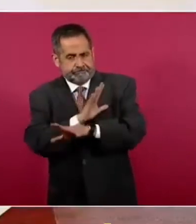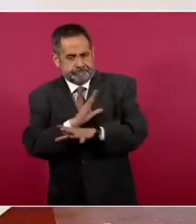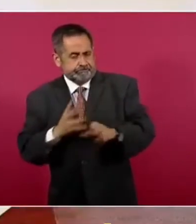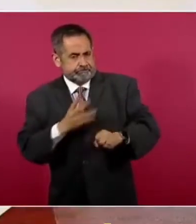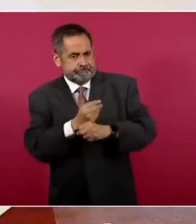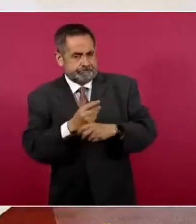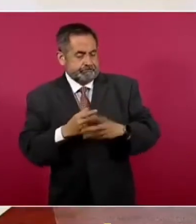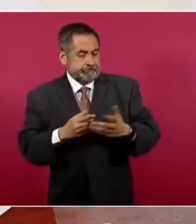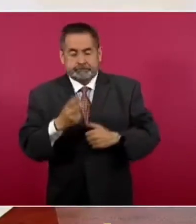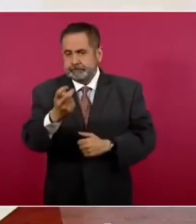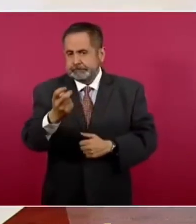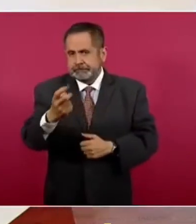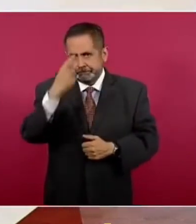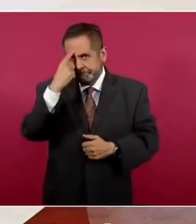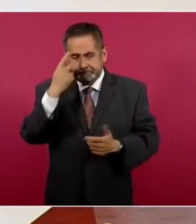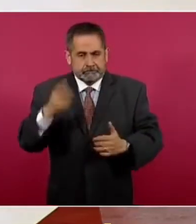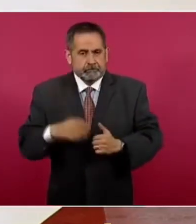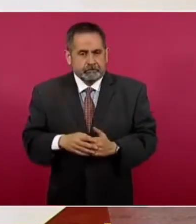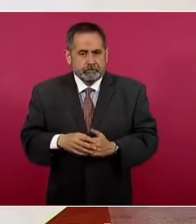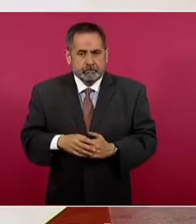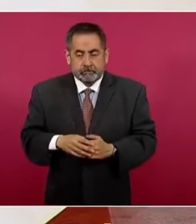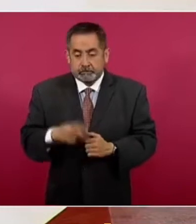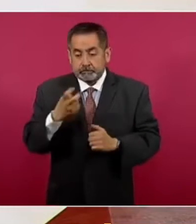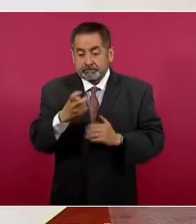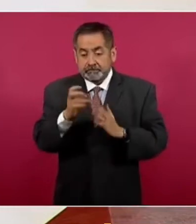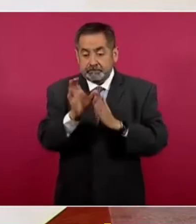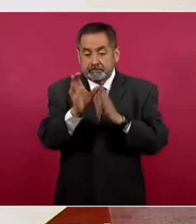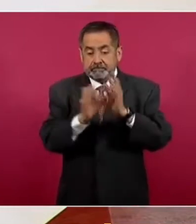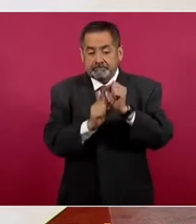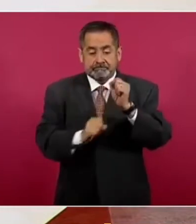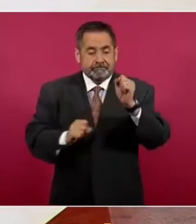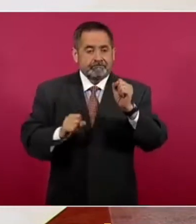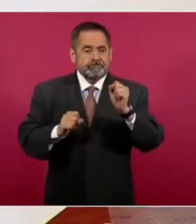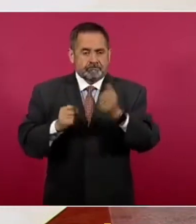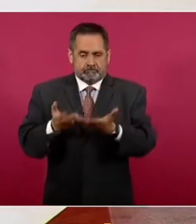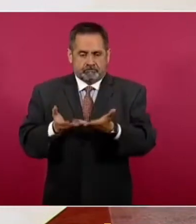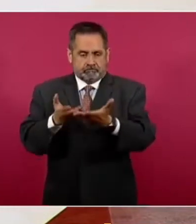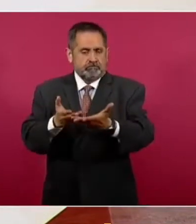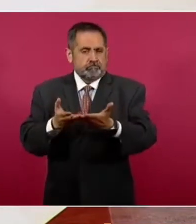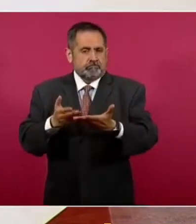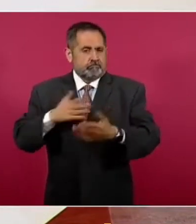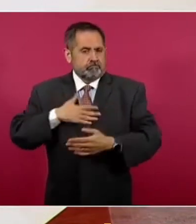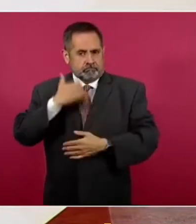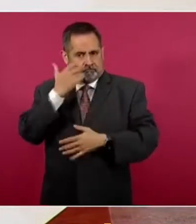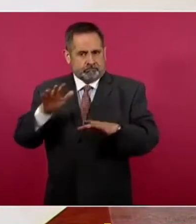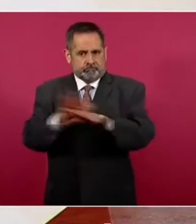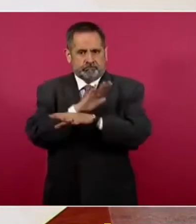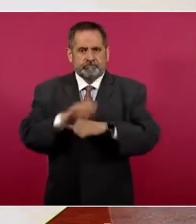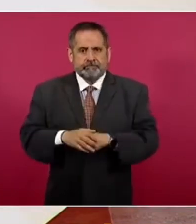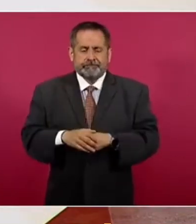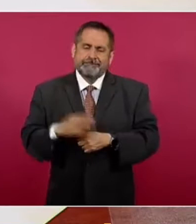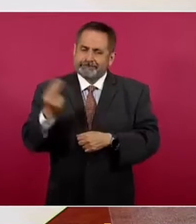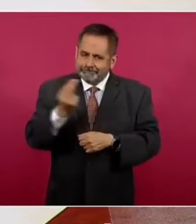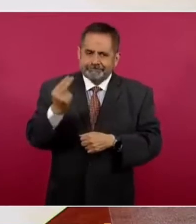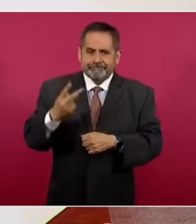Por eso, en esta reforma a la Constitución que presentamos, pues son dos